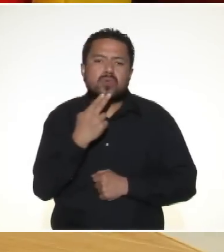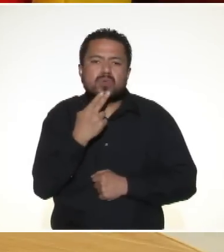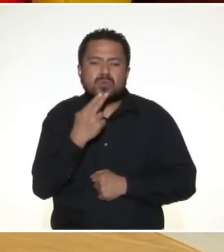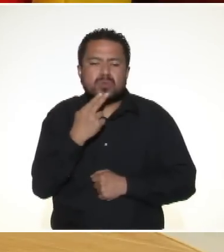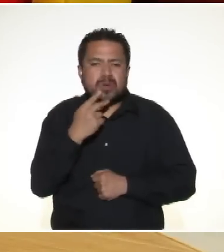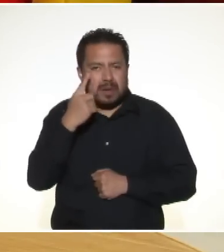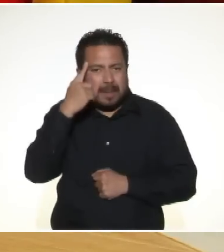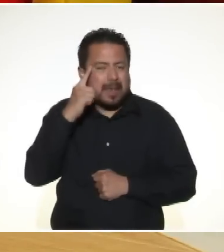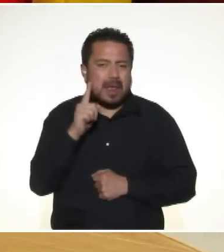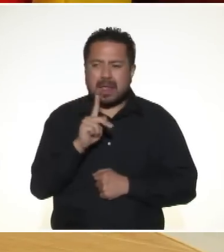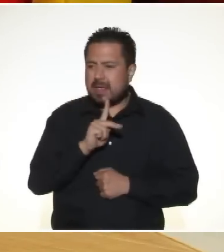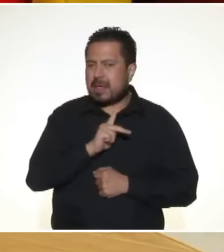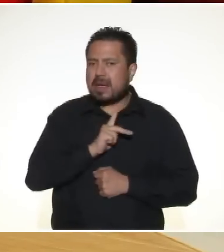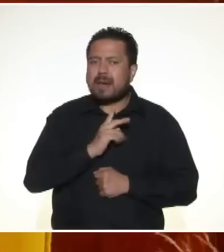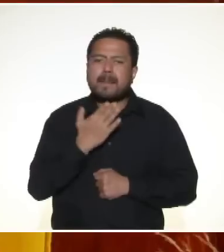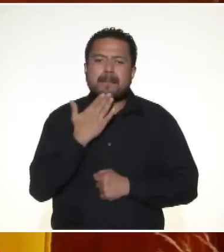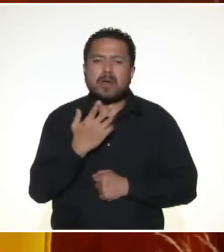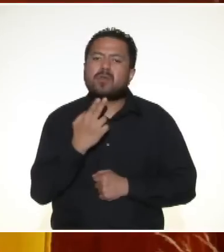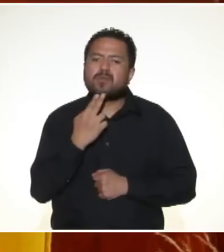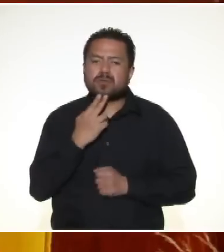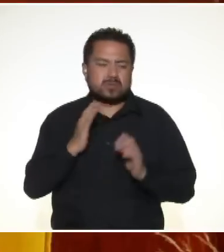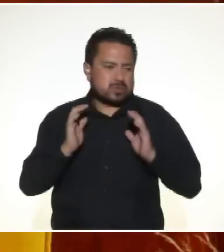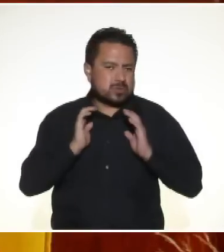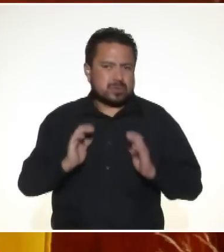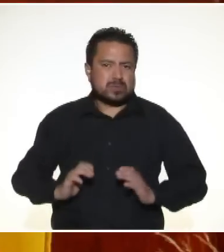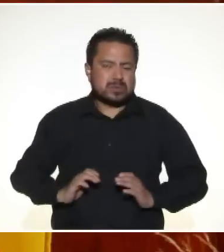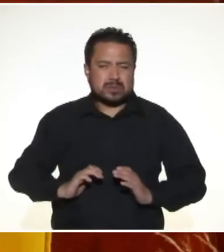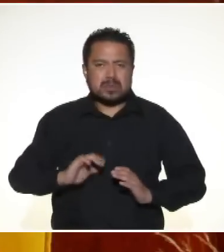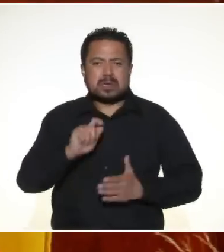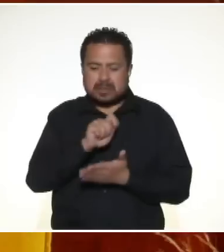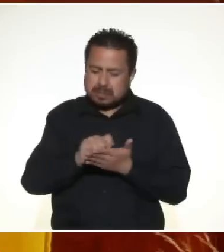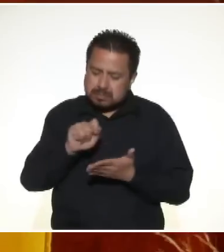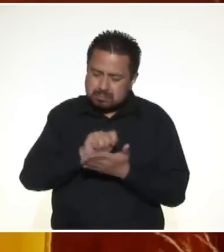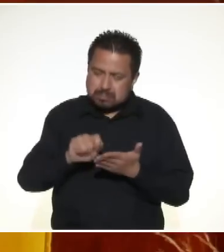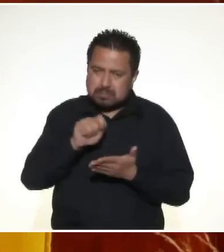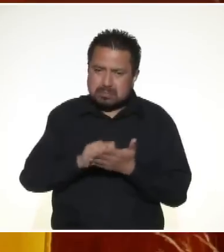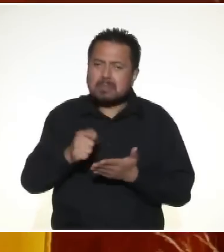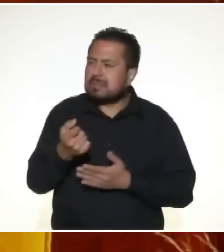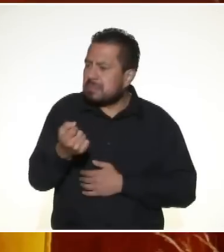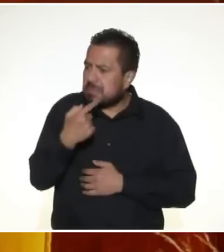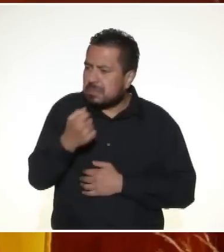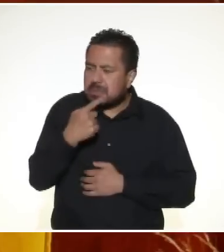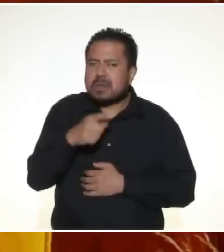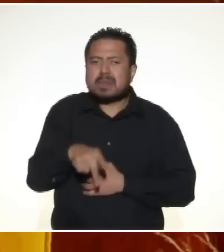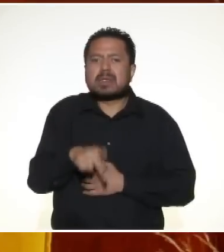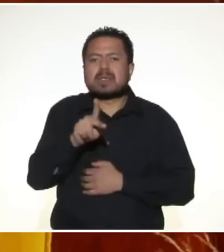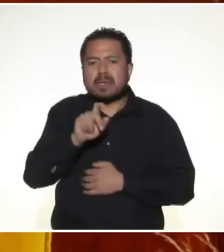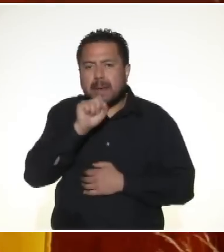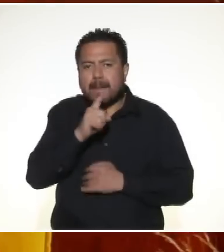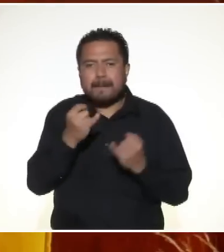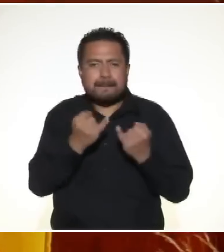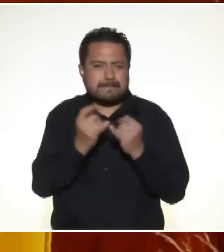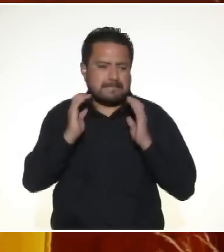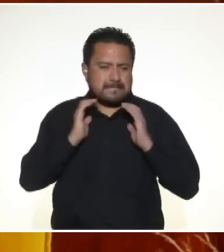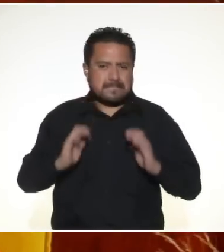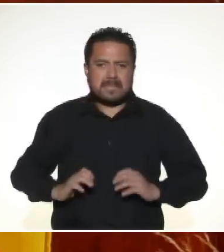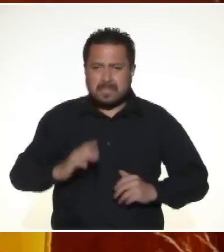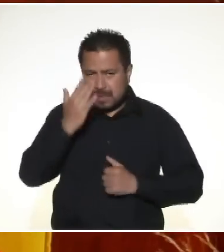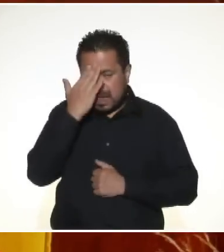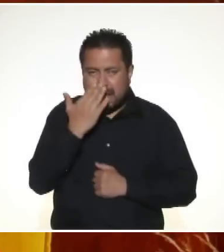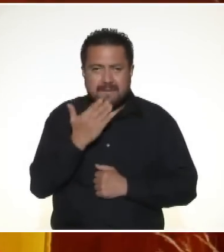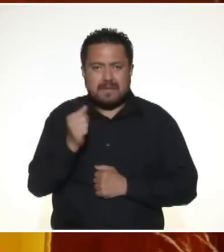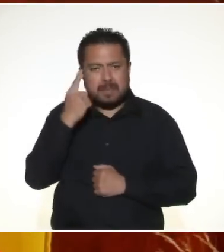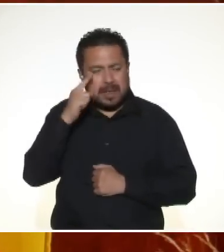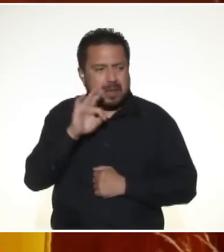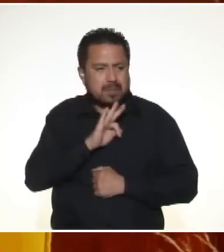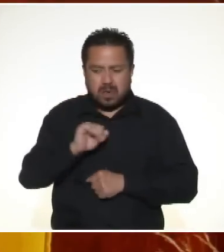que necesitas para tu adecuado funcionamiento, esté prescrito, lo tomes y que tengas físicamente las habilidades necesarias para